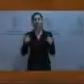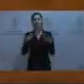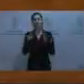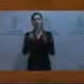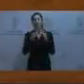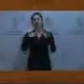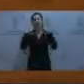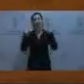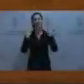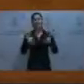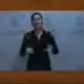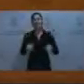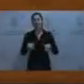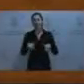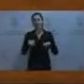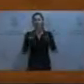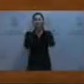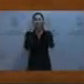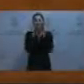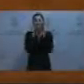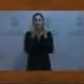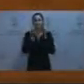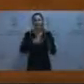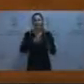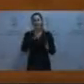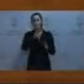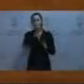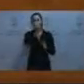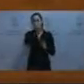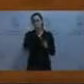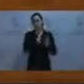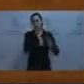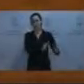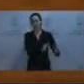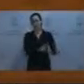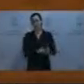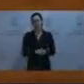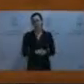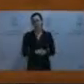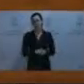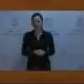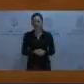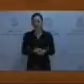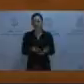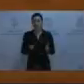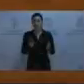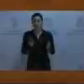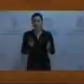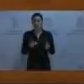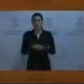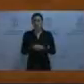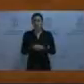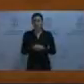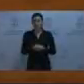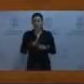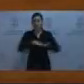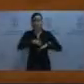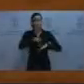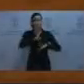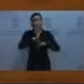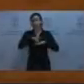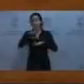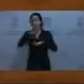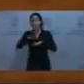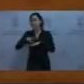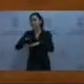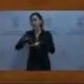y un fiasco 100% de gobiernos socialistas, ¿no? No hay a nadie más a quien culpar ni